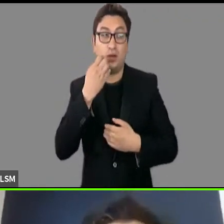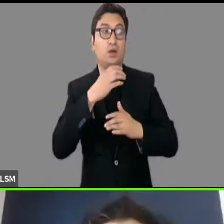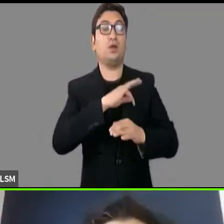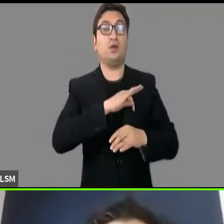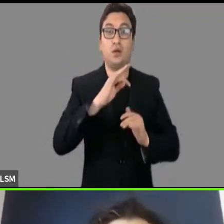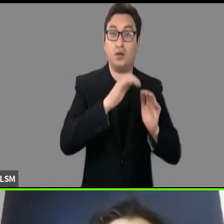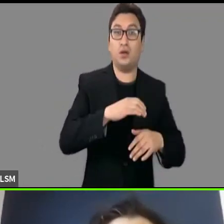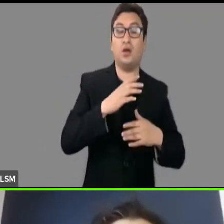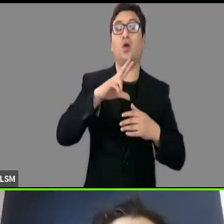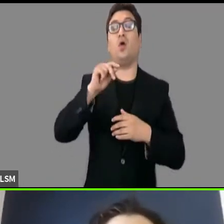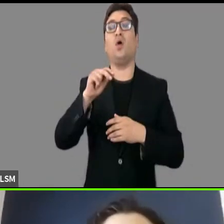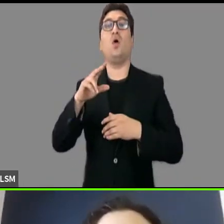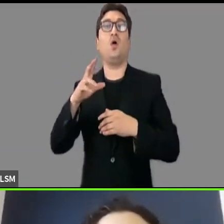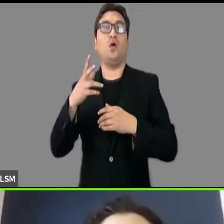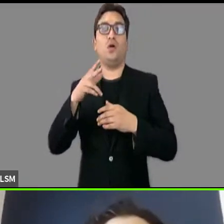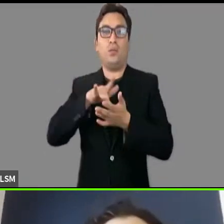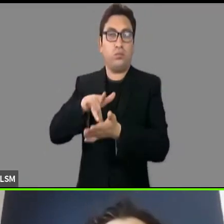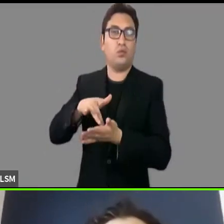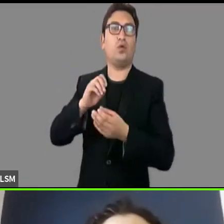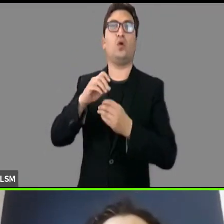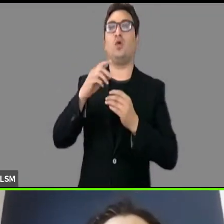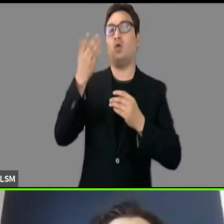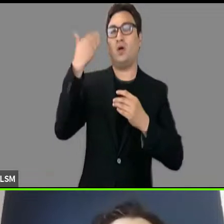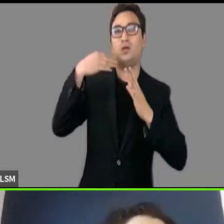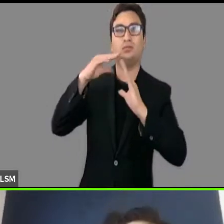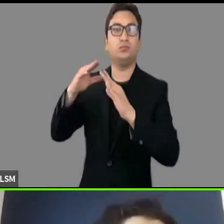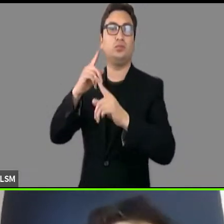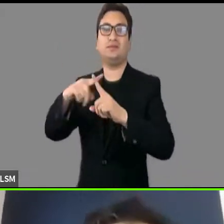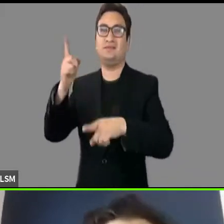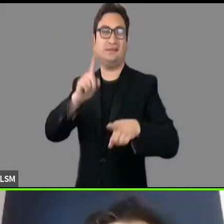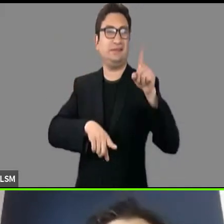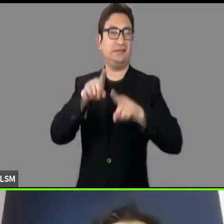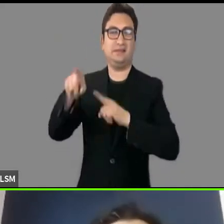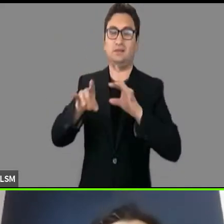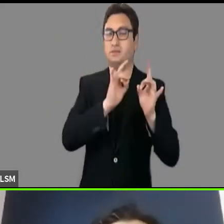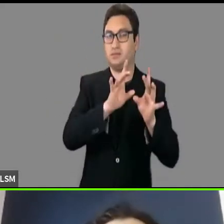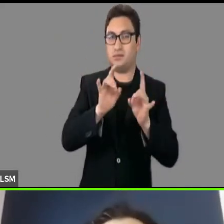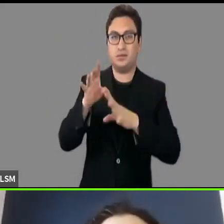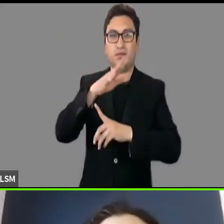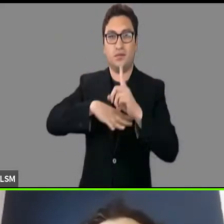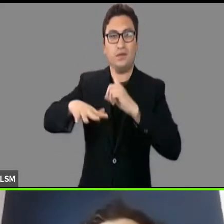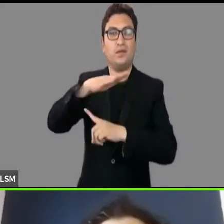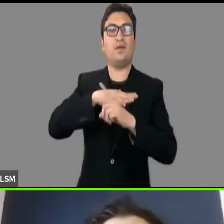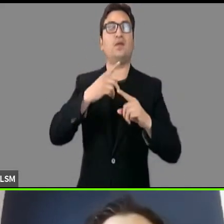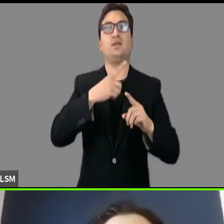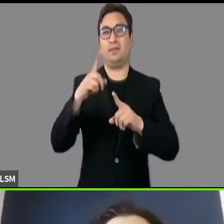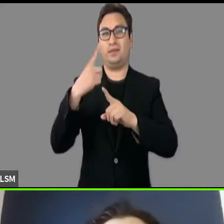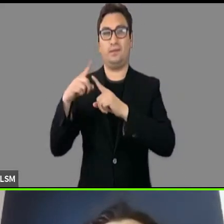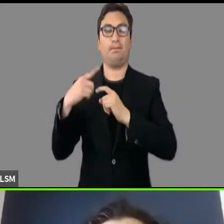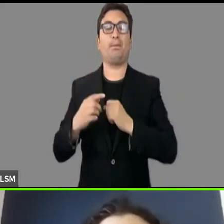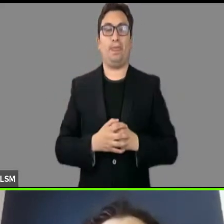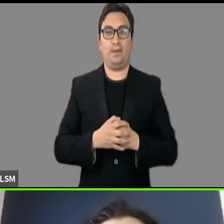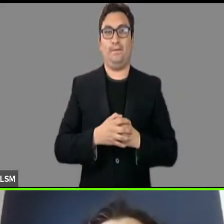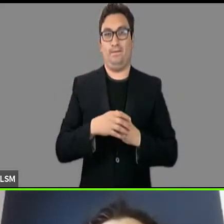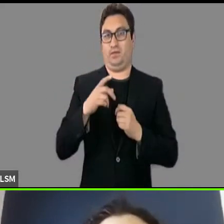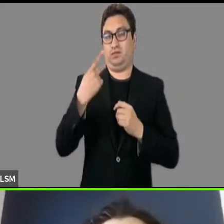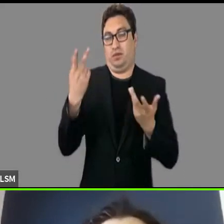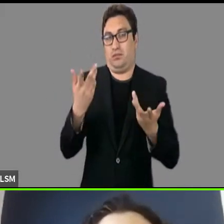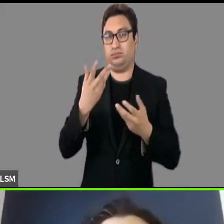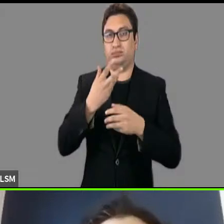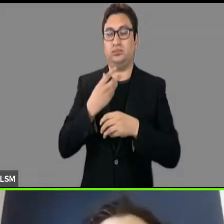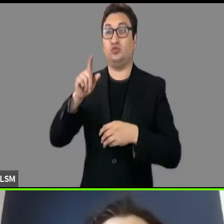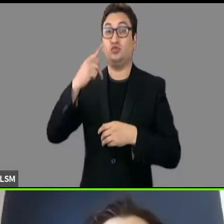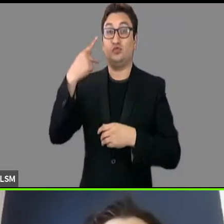que tuvieron, es decir, de un conjunto de cosas, de factores que implican que su posición dentro de los procesos puede